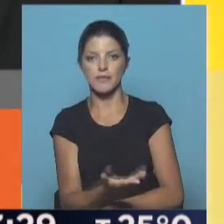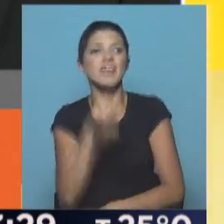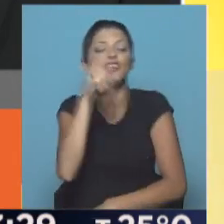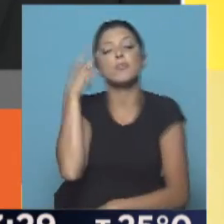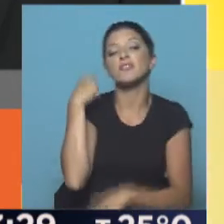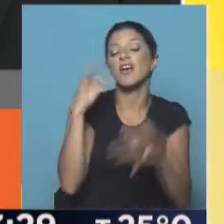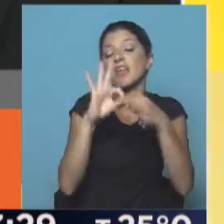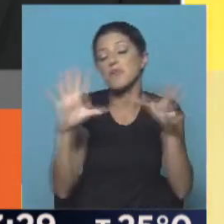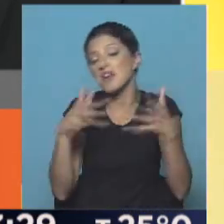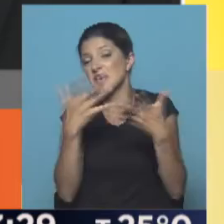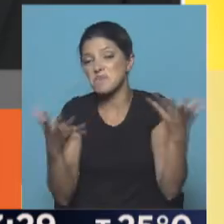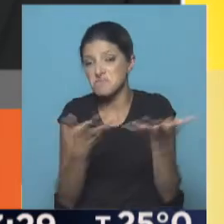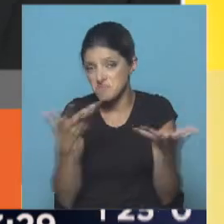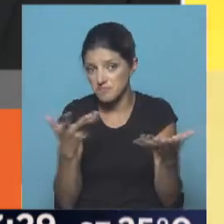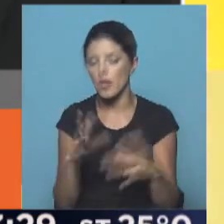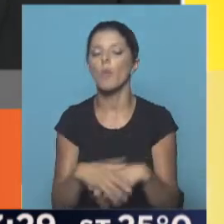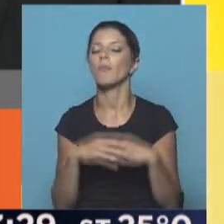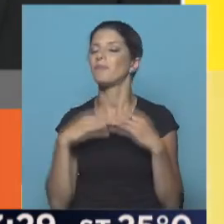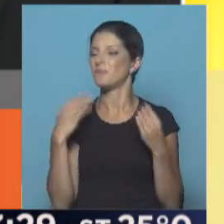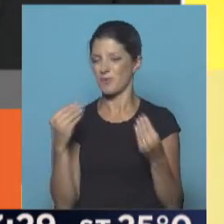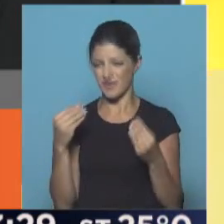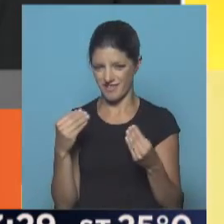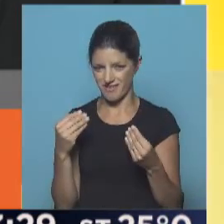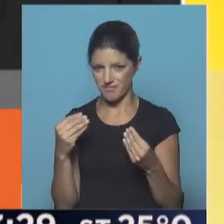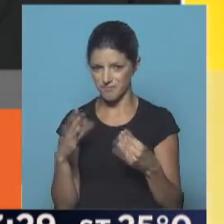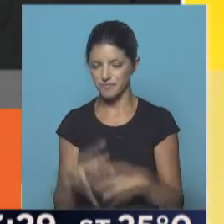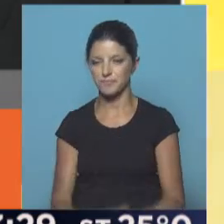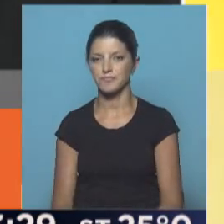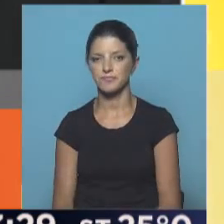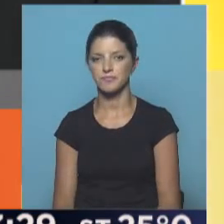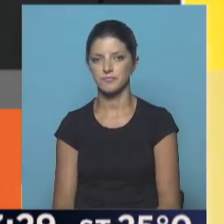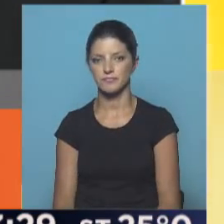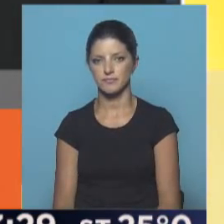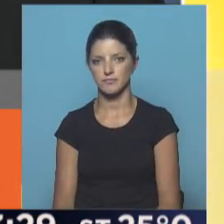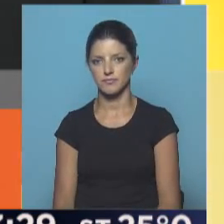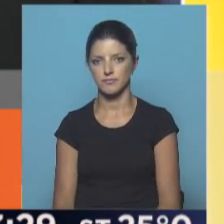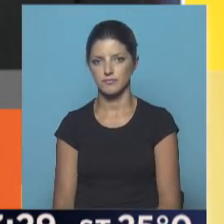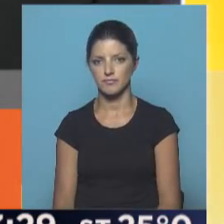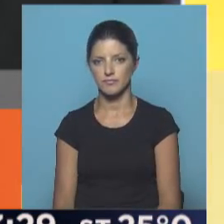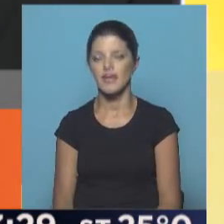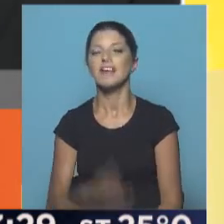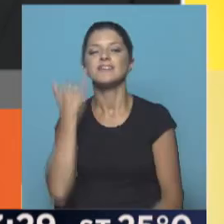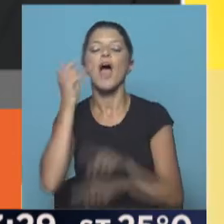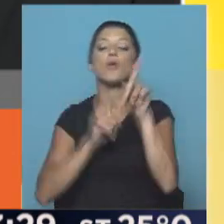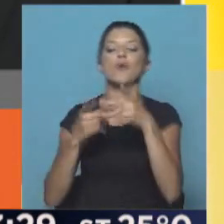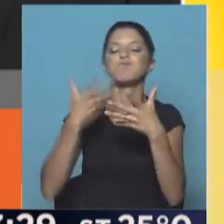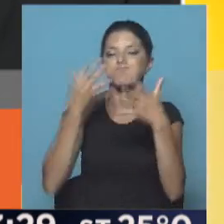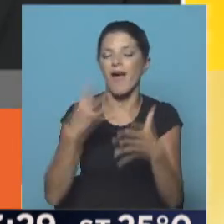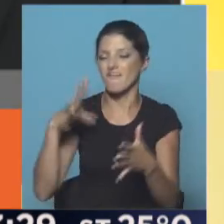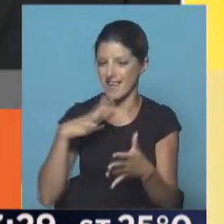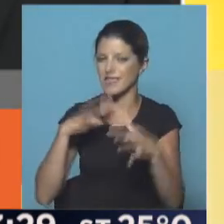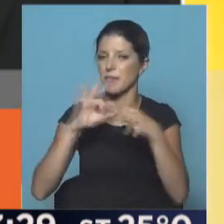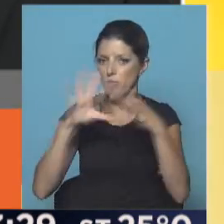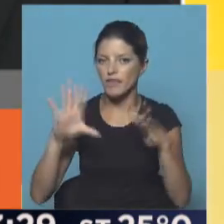indiferente. Entre otras cosas, porque ya nadie tiene demasiada coerción para ser democrático. No tiene